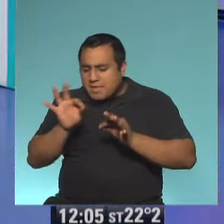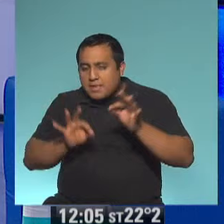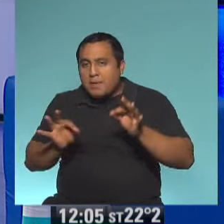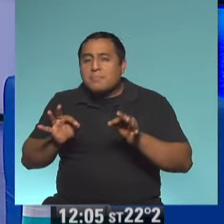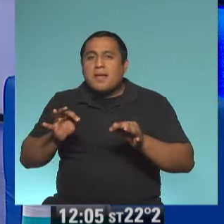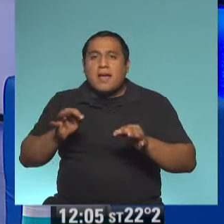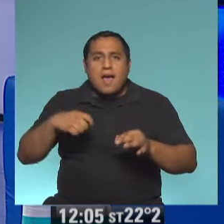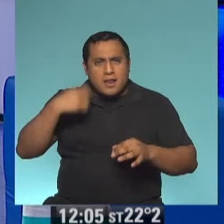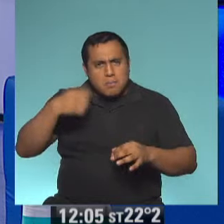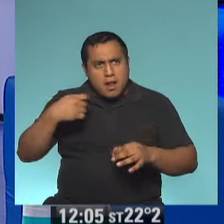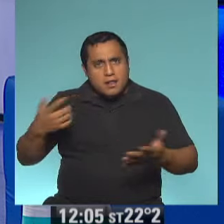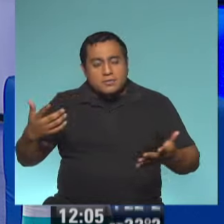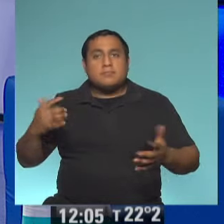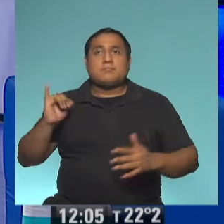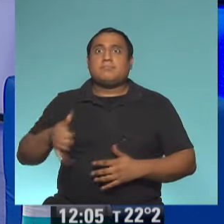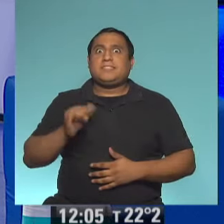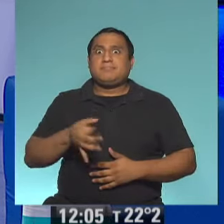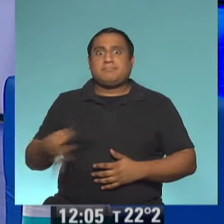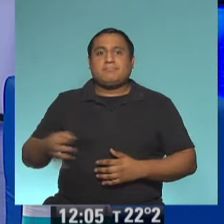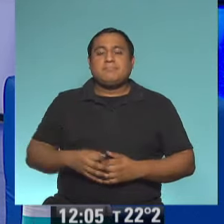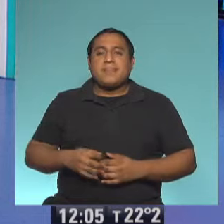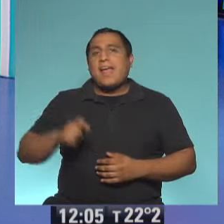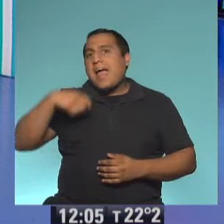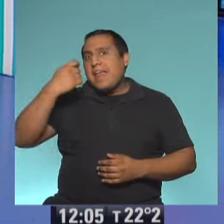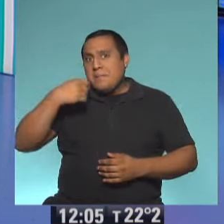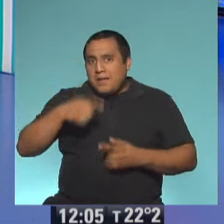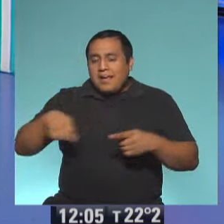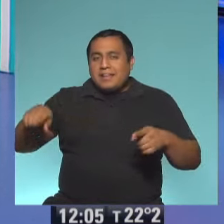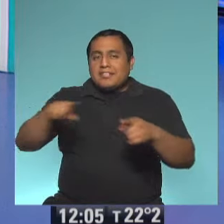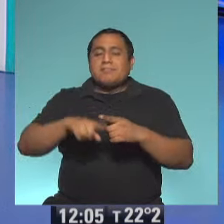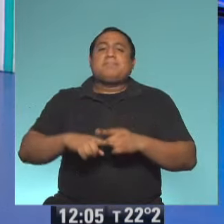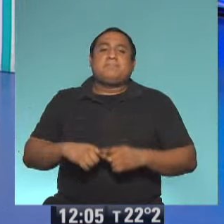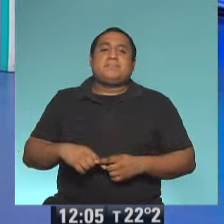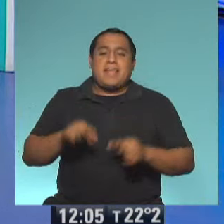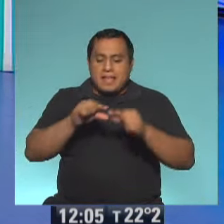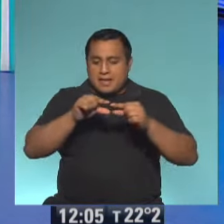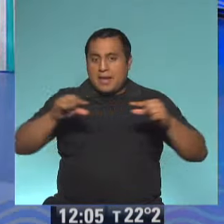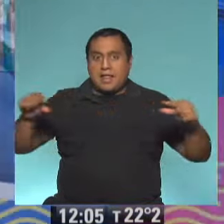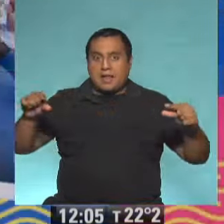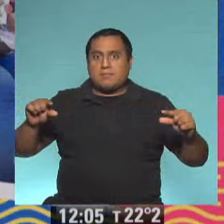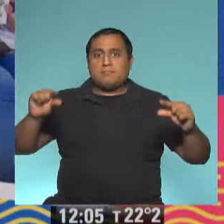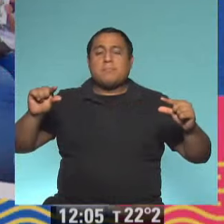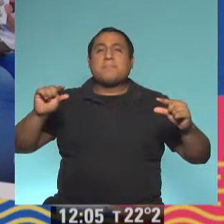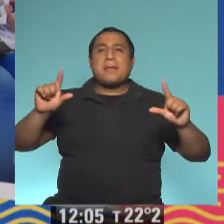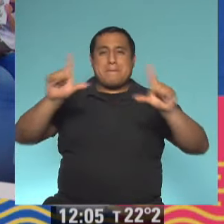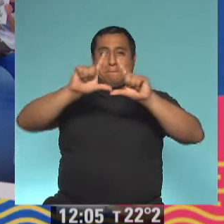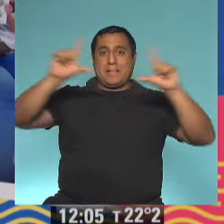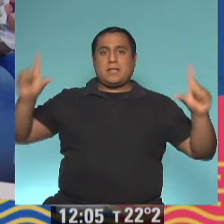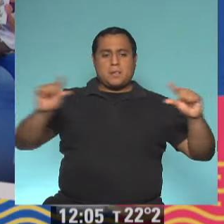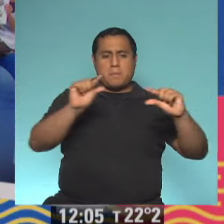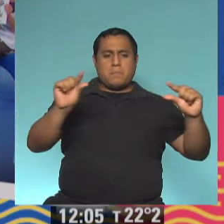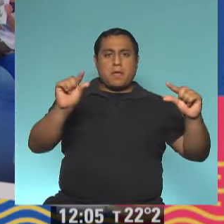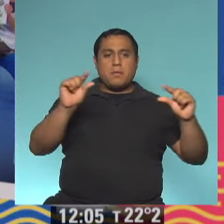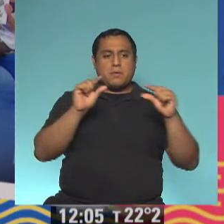¿no? Exactamente. Ah, no, ahí estamos con los animales, que estuvimos con nuestra regla en pantalla para que ustedes pudieran ver